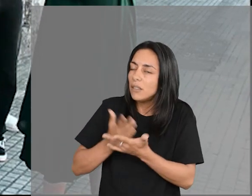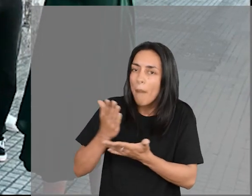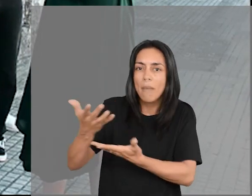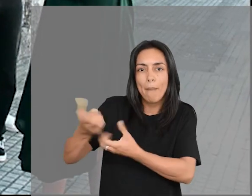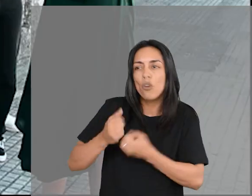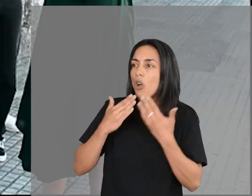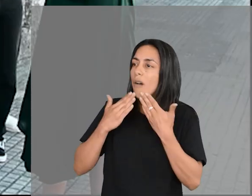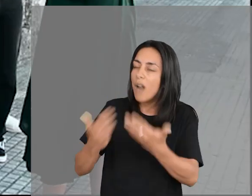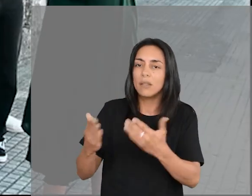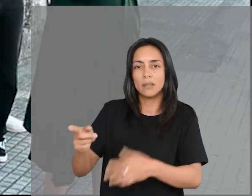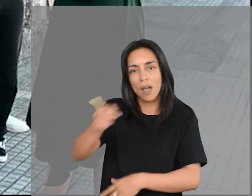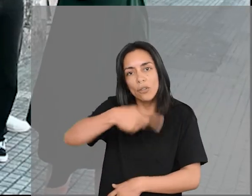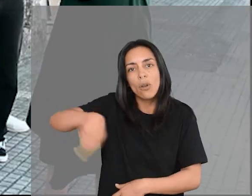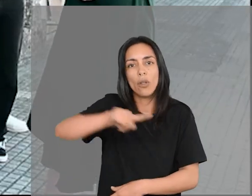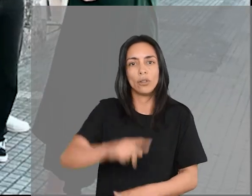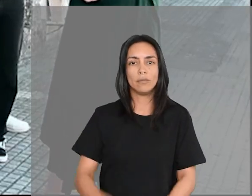gracias a todos.